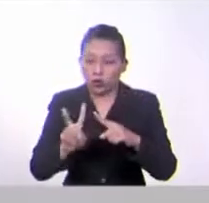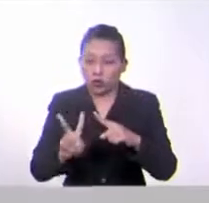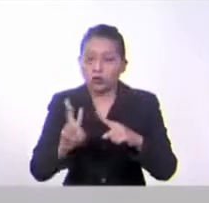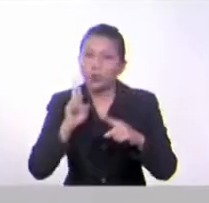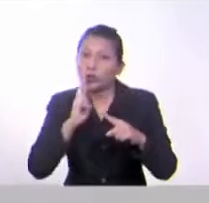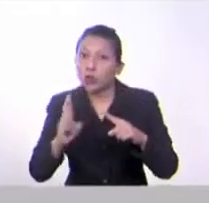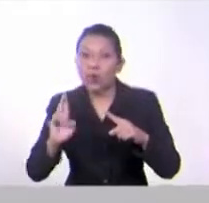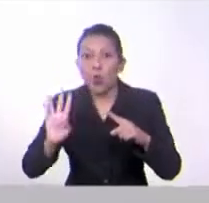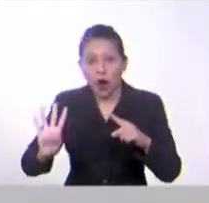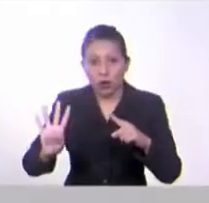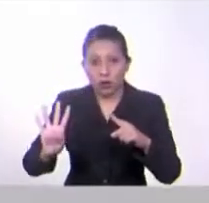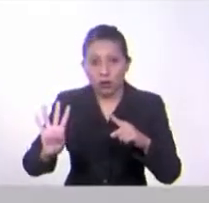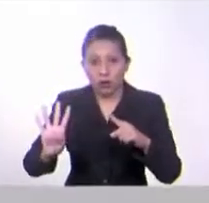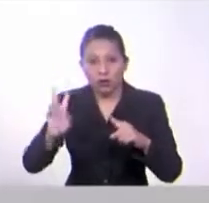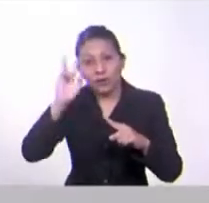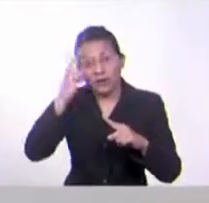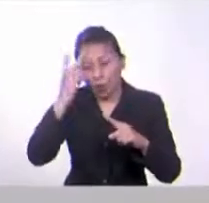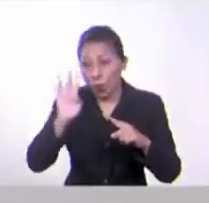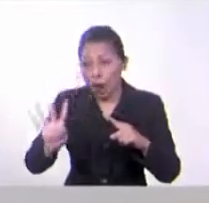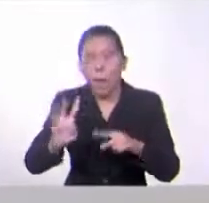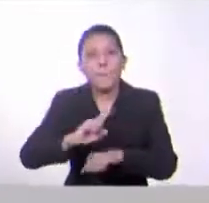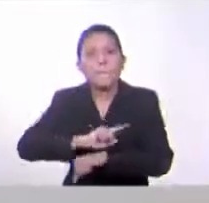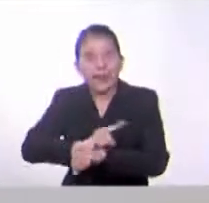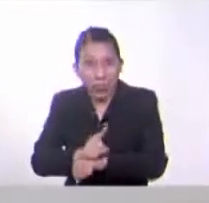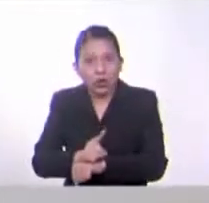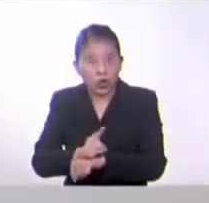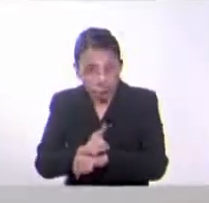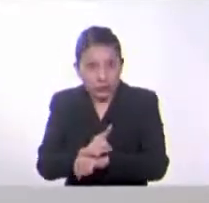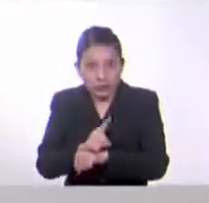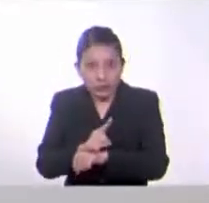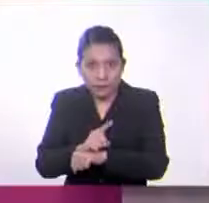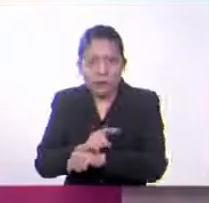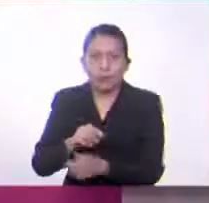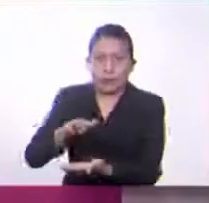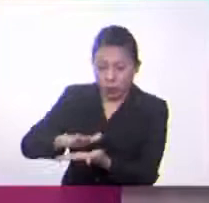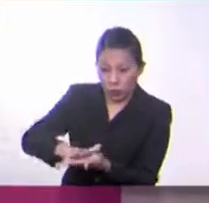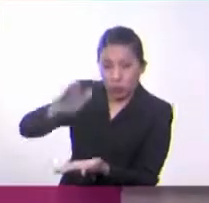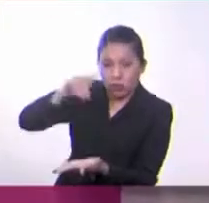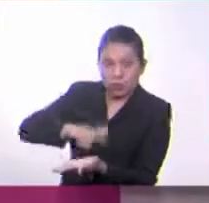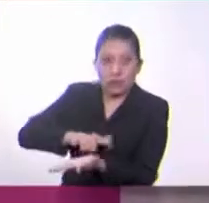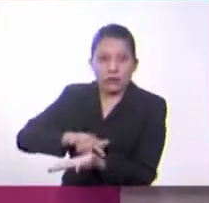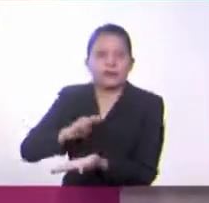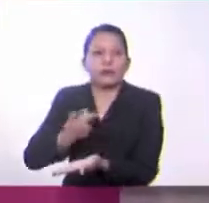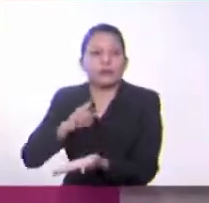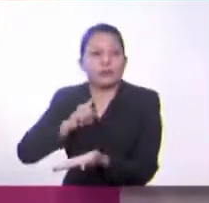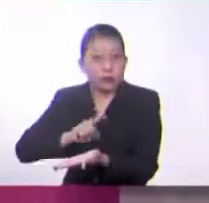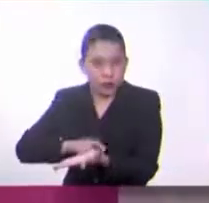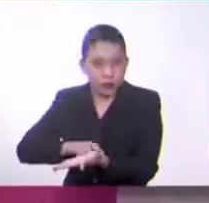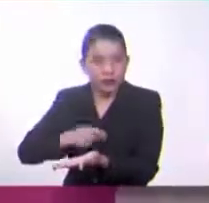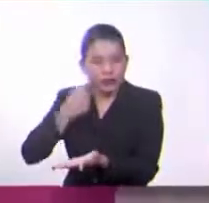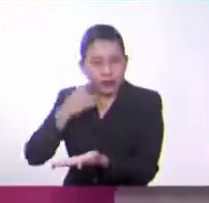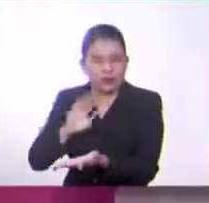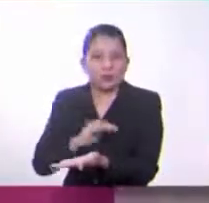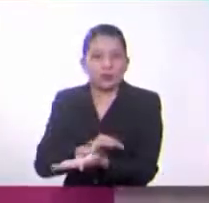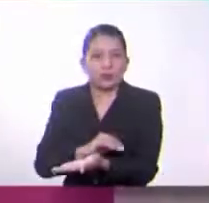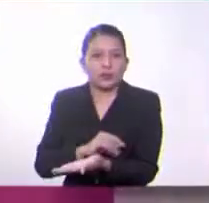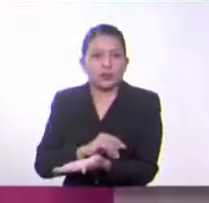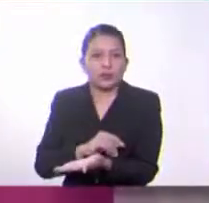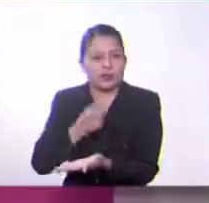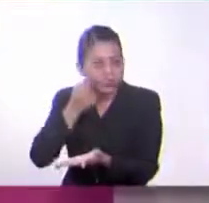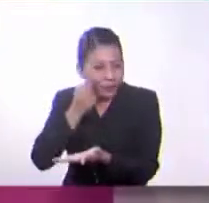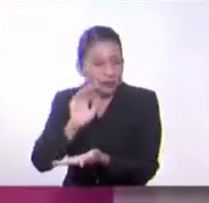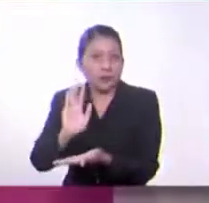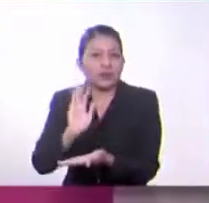decir, serían 4 minutos. ¡Sí! Voy a suponer que hay algún truco por ahí y entonces voy a dejar este en blanco. Tú sí sabes, muy